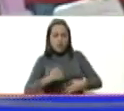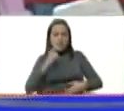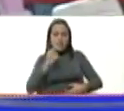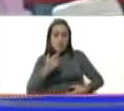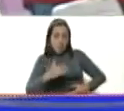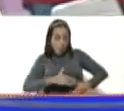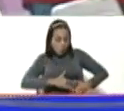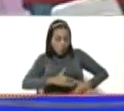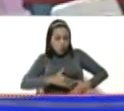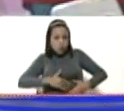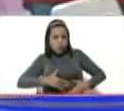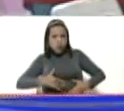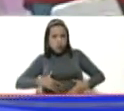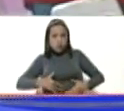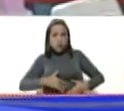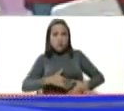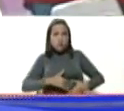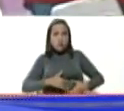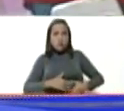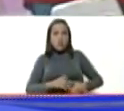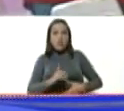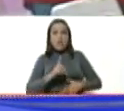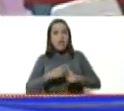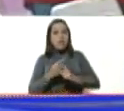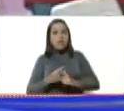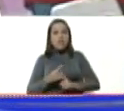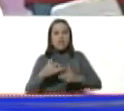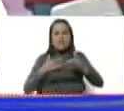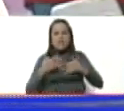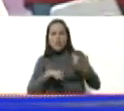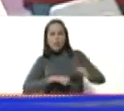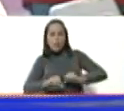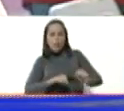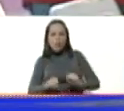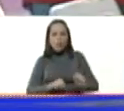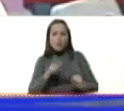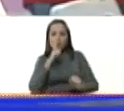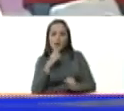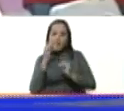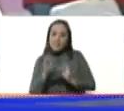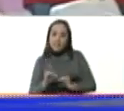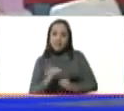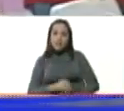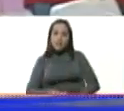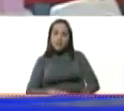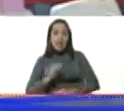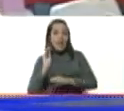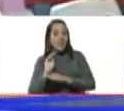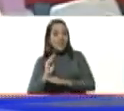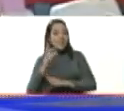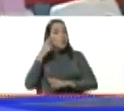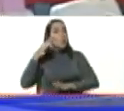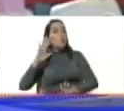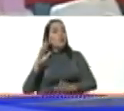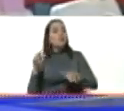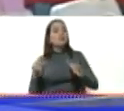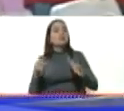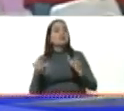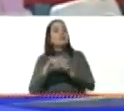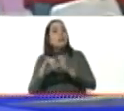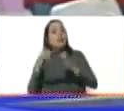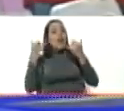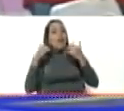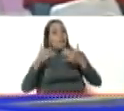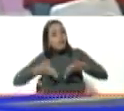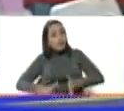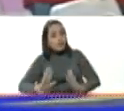Si está así, la contracción no es efectiva. Estamos sintiendo movimiento, nos están anunciando que a lo mejor por ahí viene la fiesta, pero todavía no hay